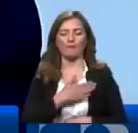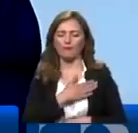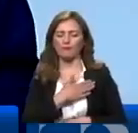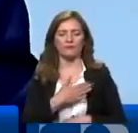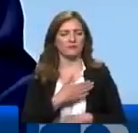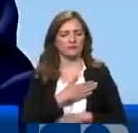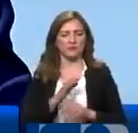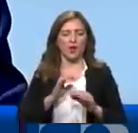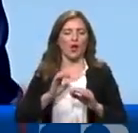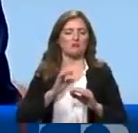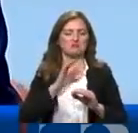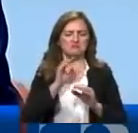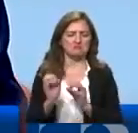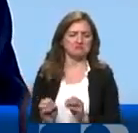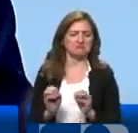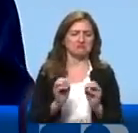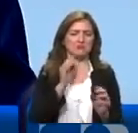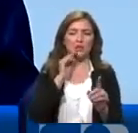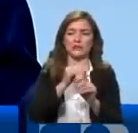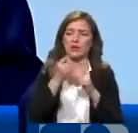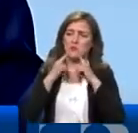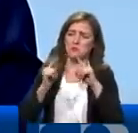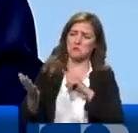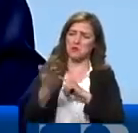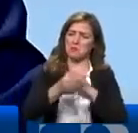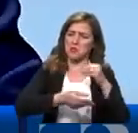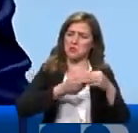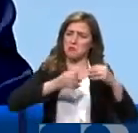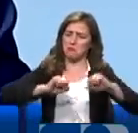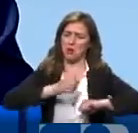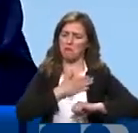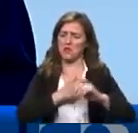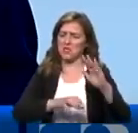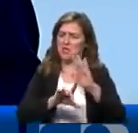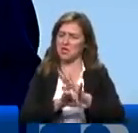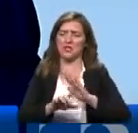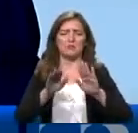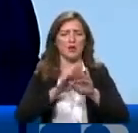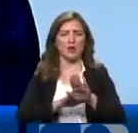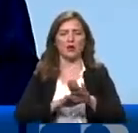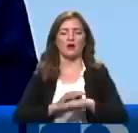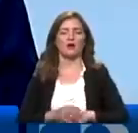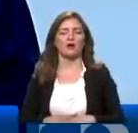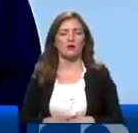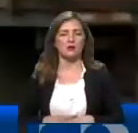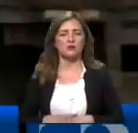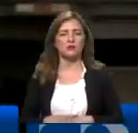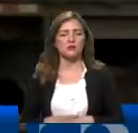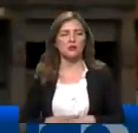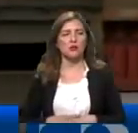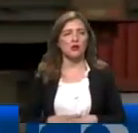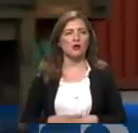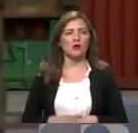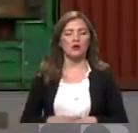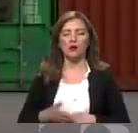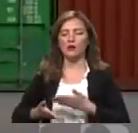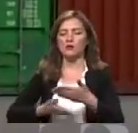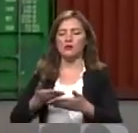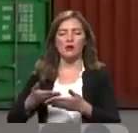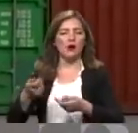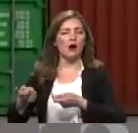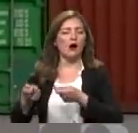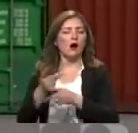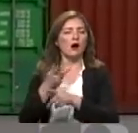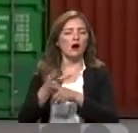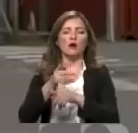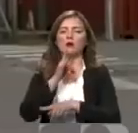ordenado en los mensajes que lanza, no solamente los mensajes de palabra, sino los mensajes de acción. El intercambio comercial entre